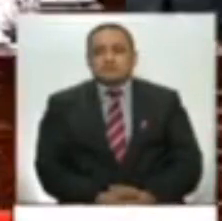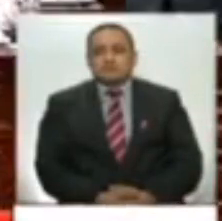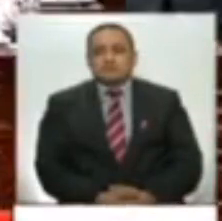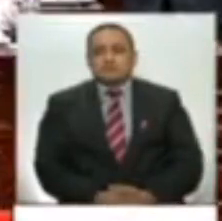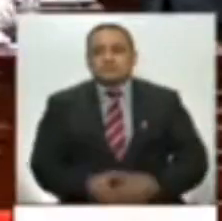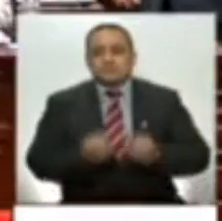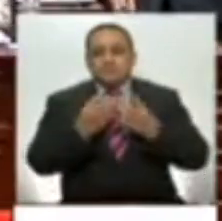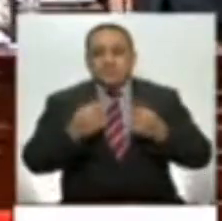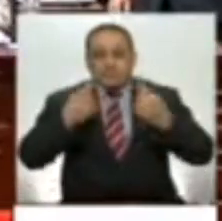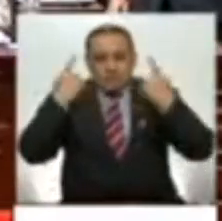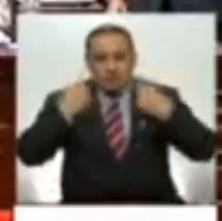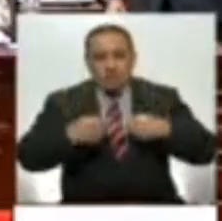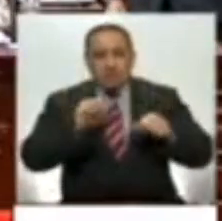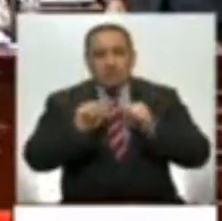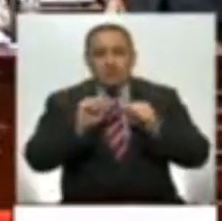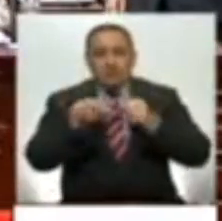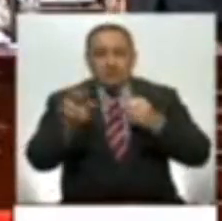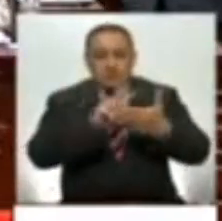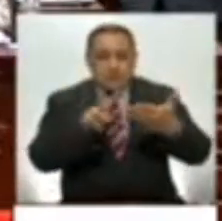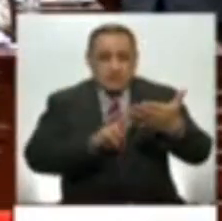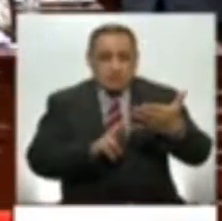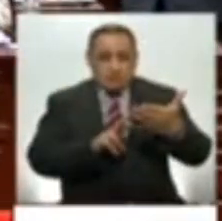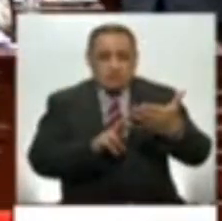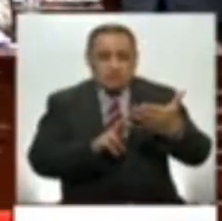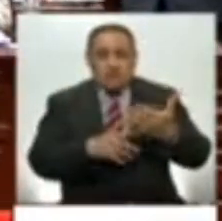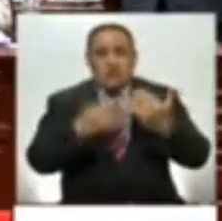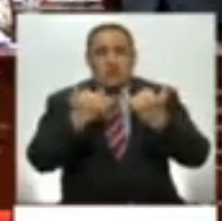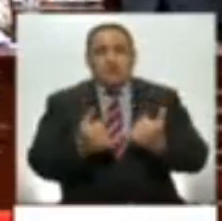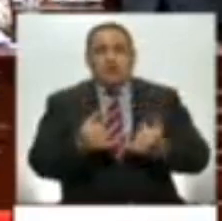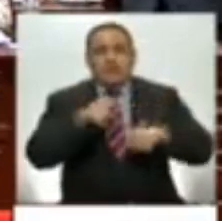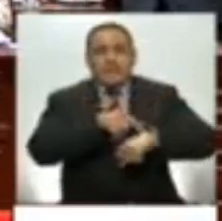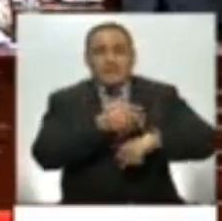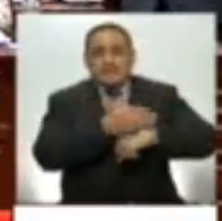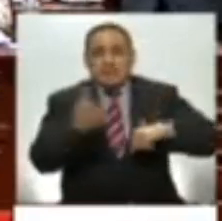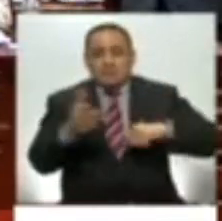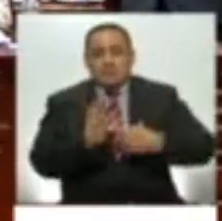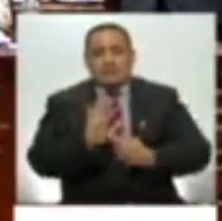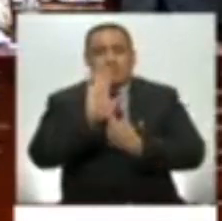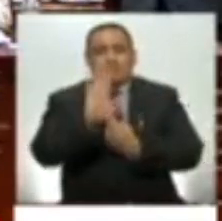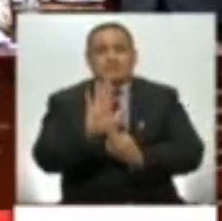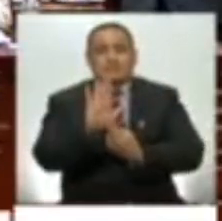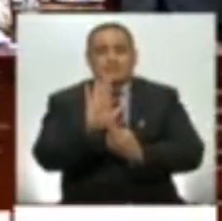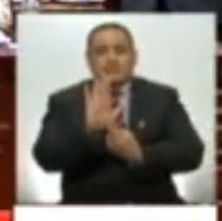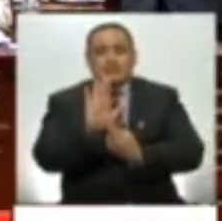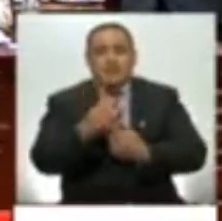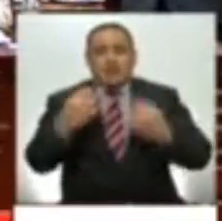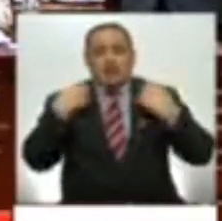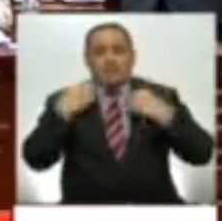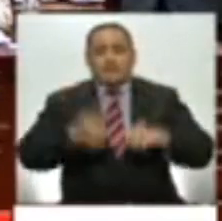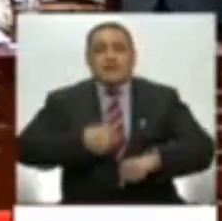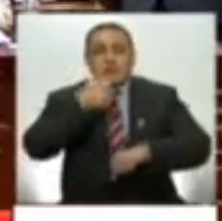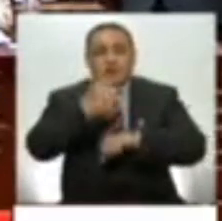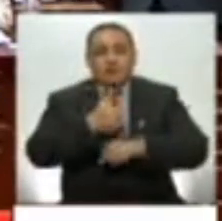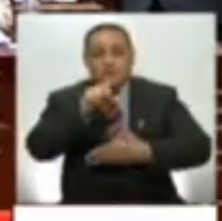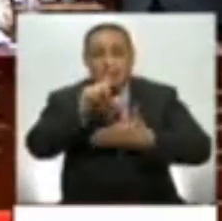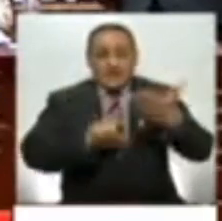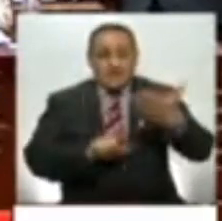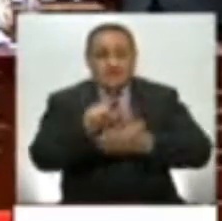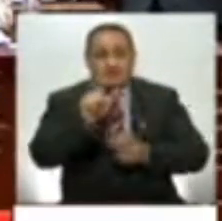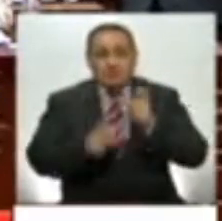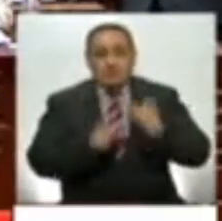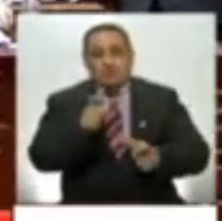De conformidad con el artículo leído, el plazo para presentar en la oficialía mayor las listas de